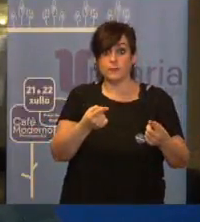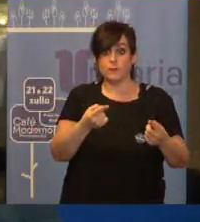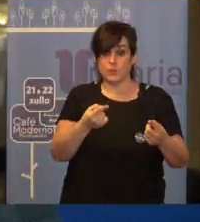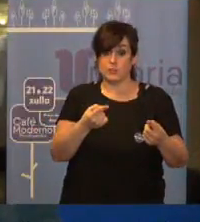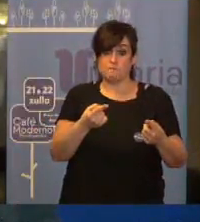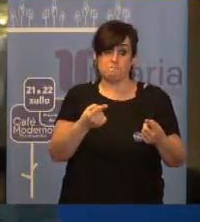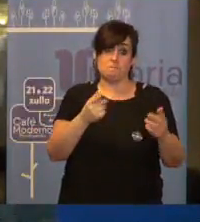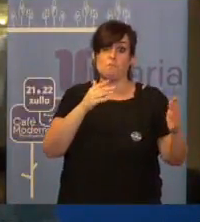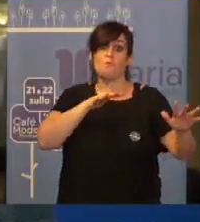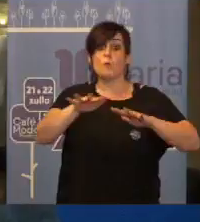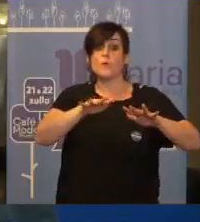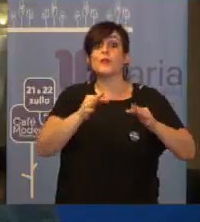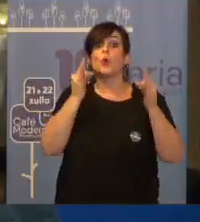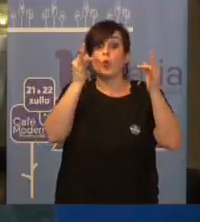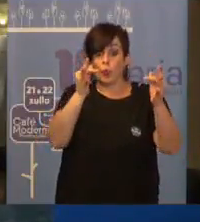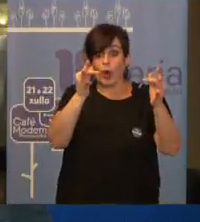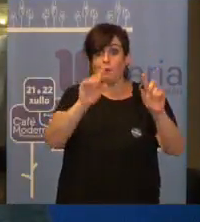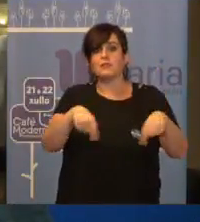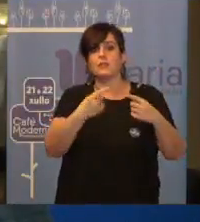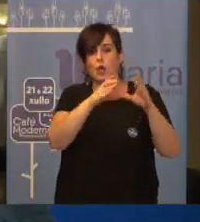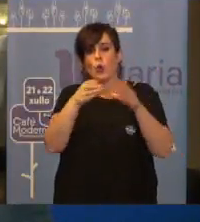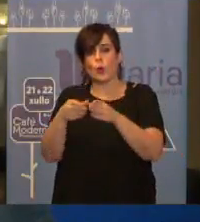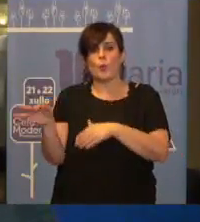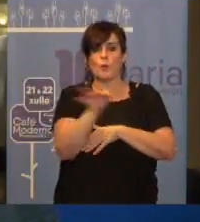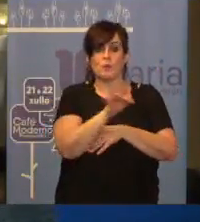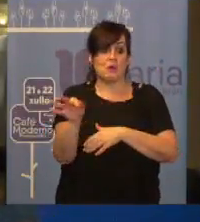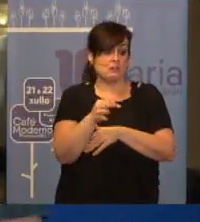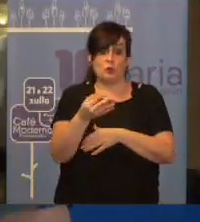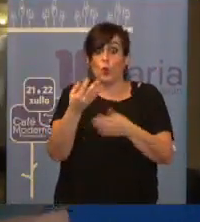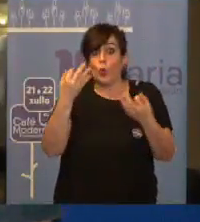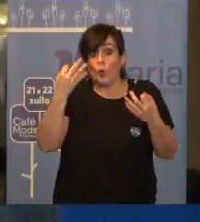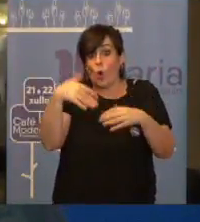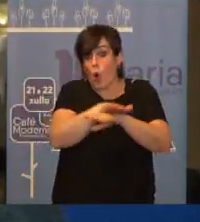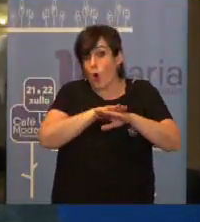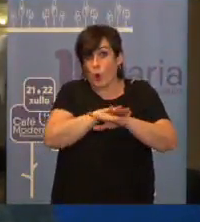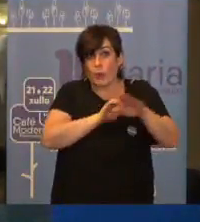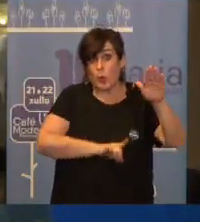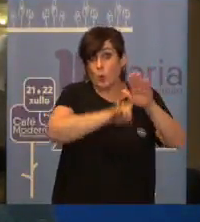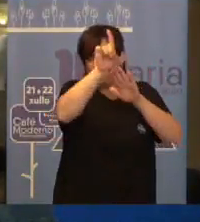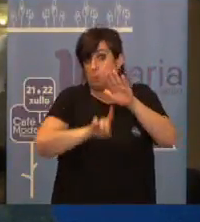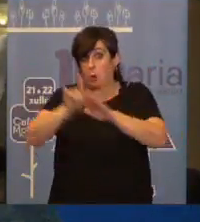Máis. Foron os dous gobernos progresistas que houve nos últimos, en fin,